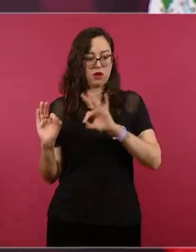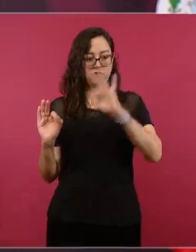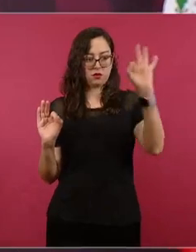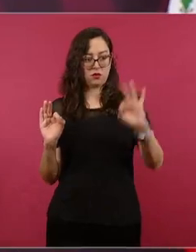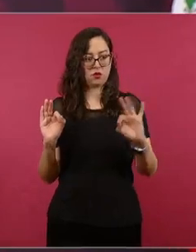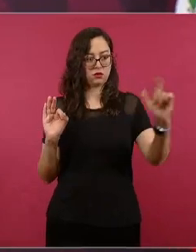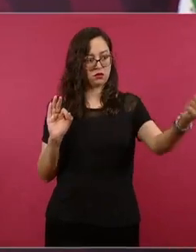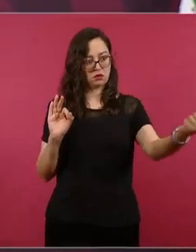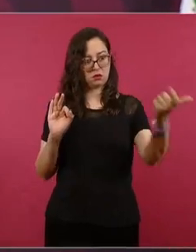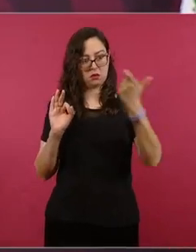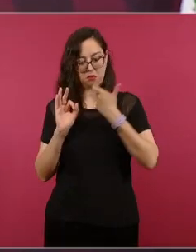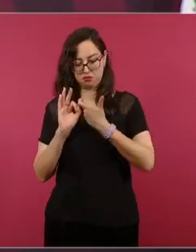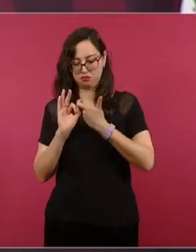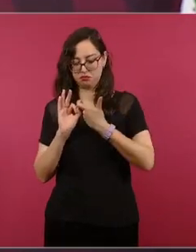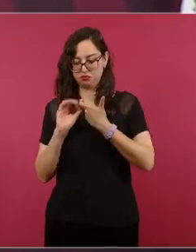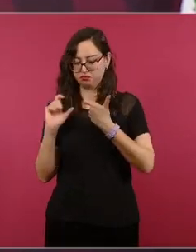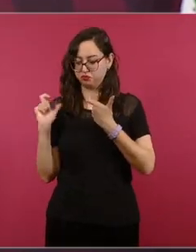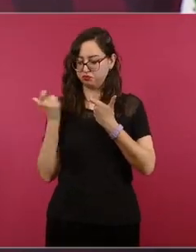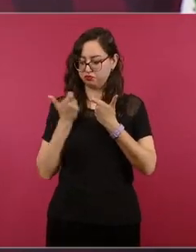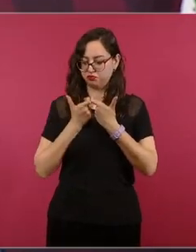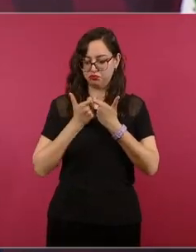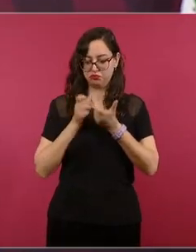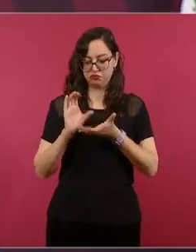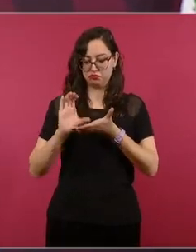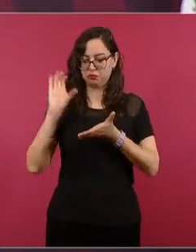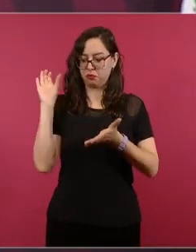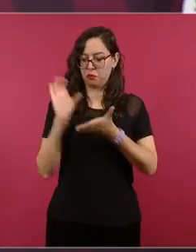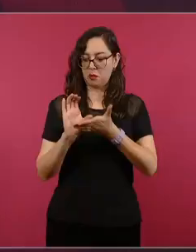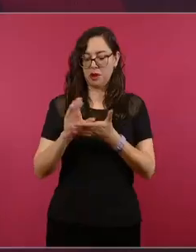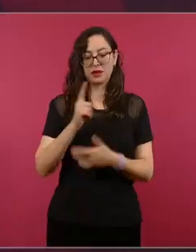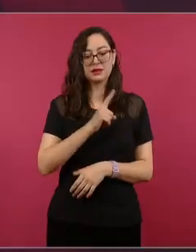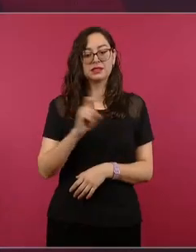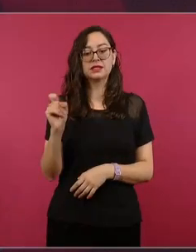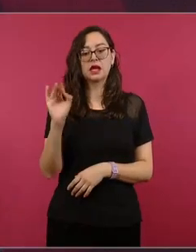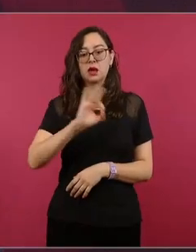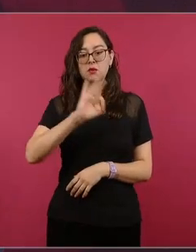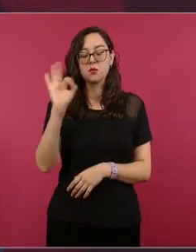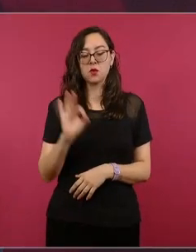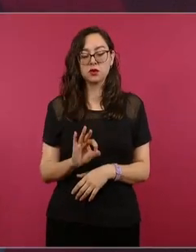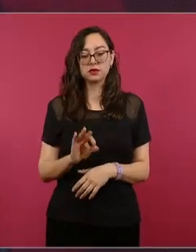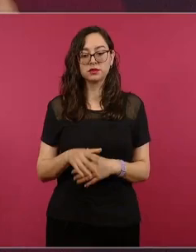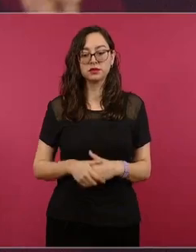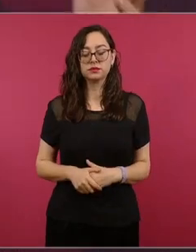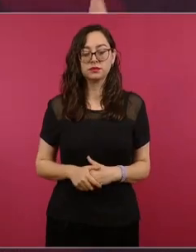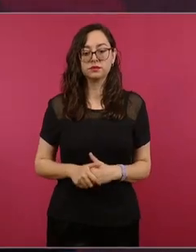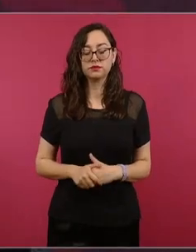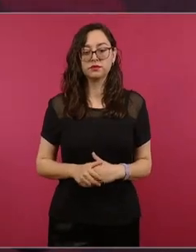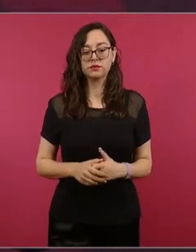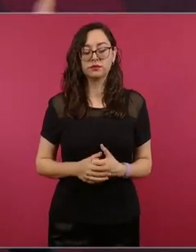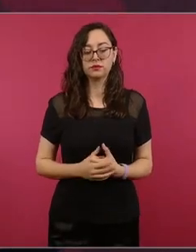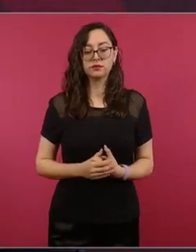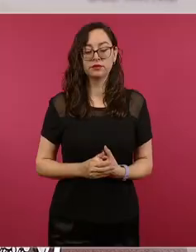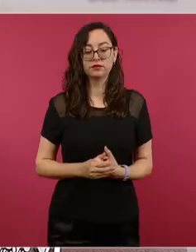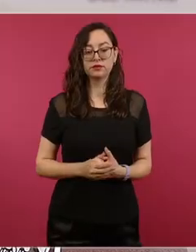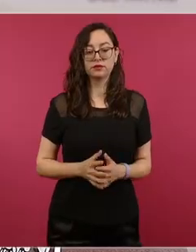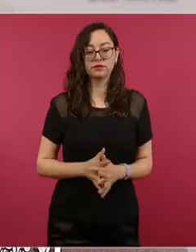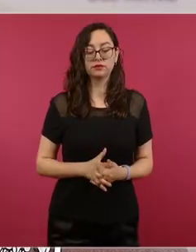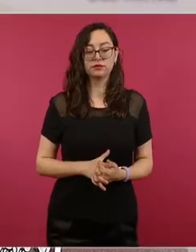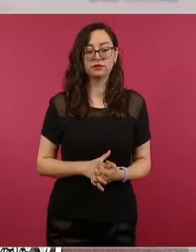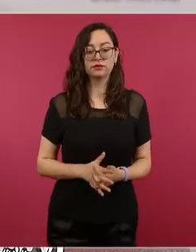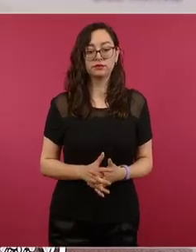40% adicional y tenga el 100%. Esto